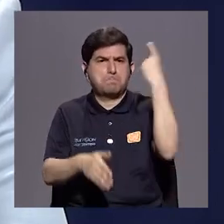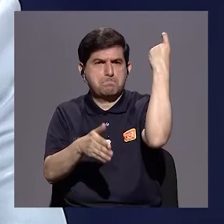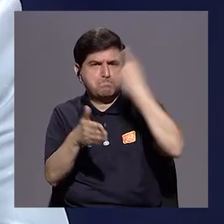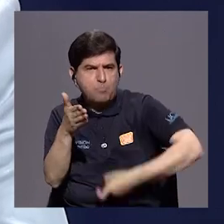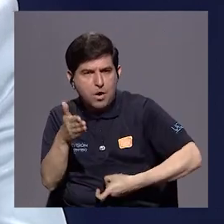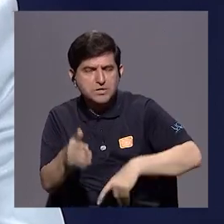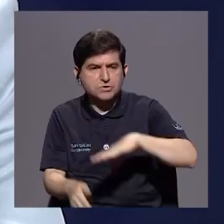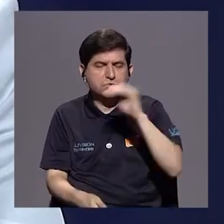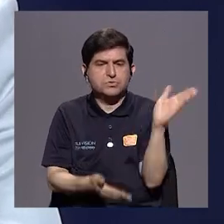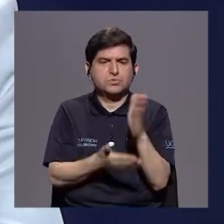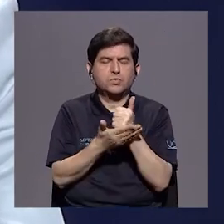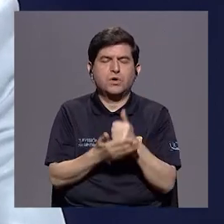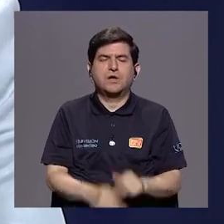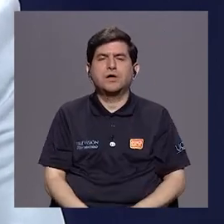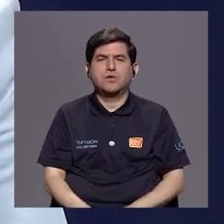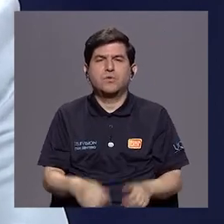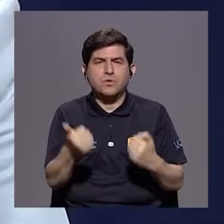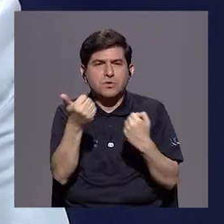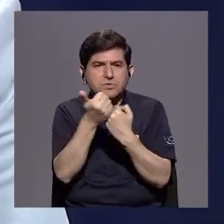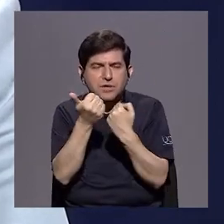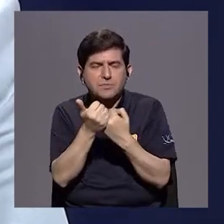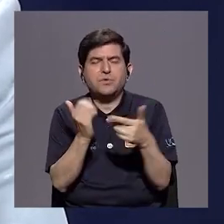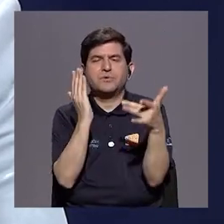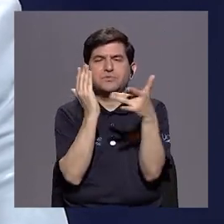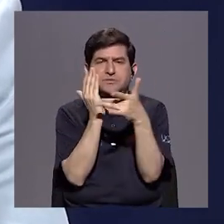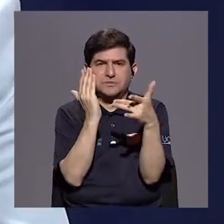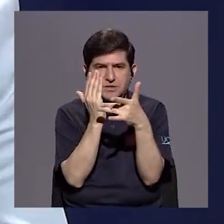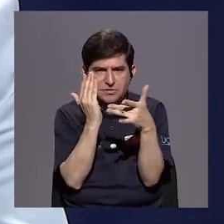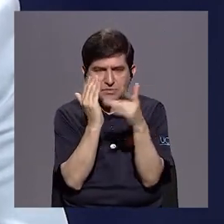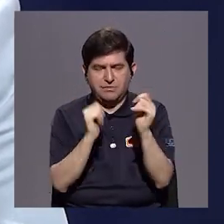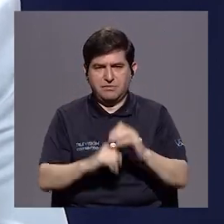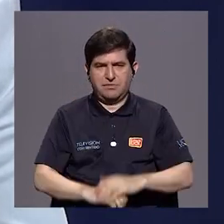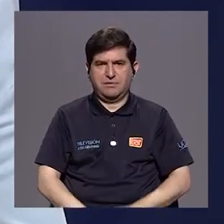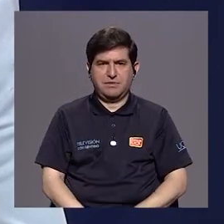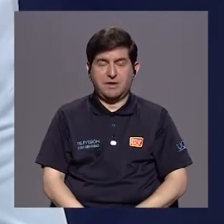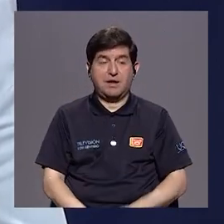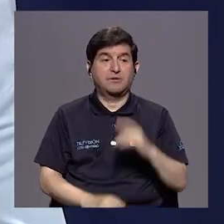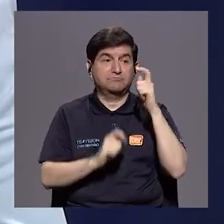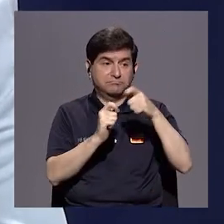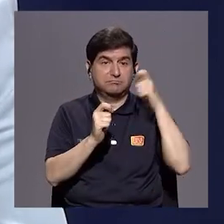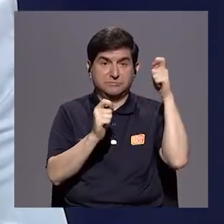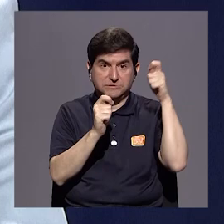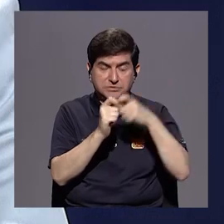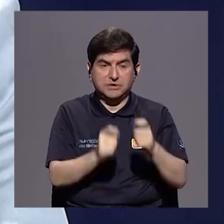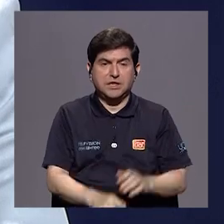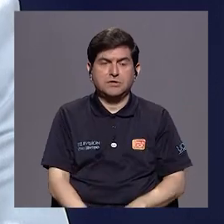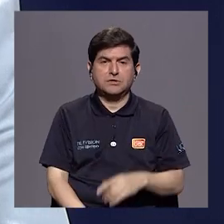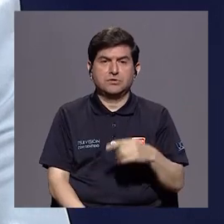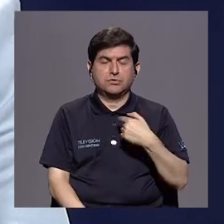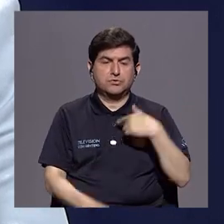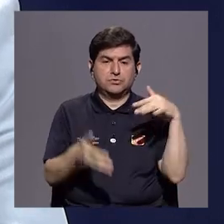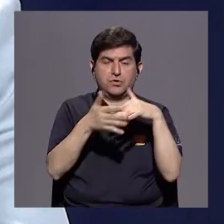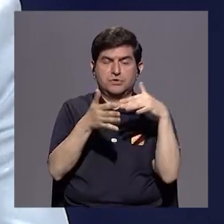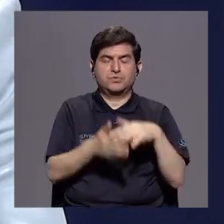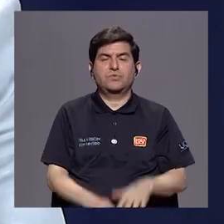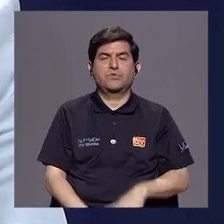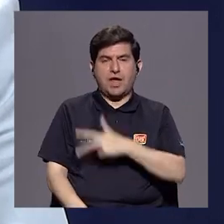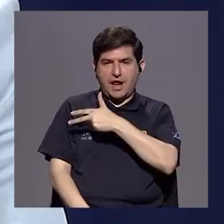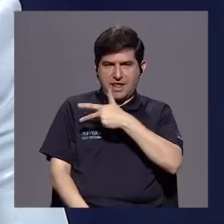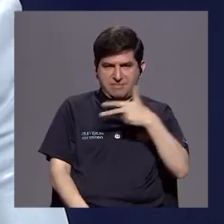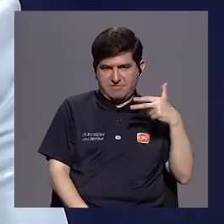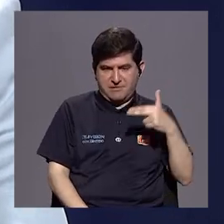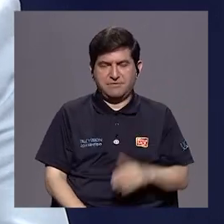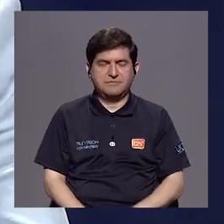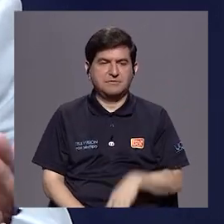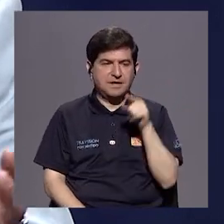o algunos subsidios a las tecnologías precisamente poco lo que fui a estudiar a dinamarca ese cambio